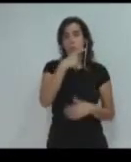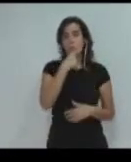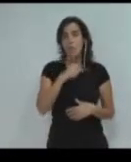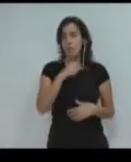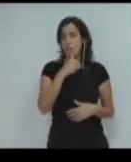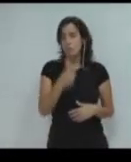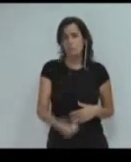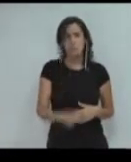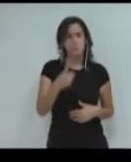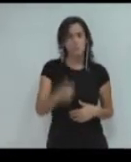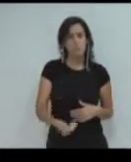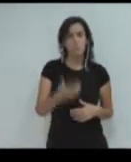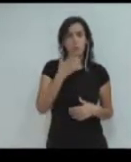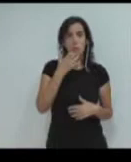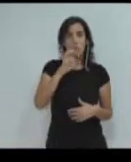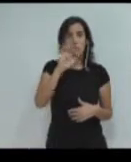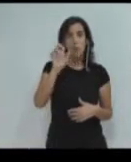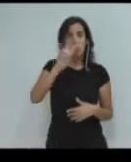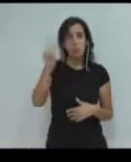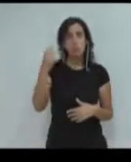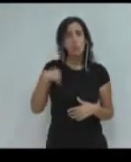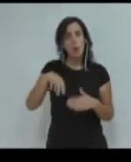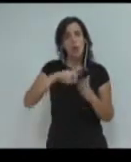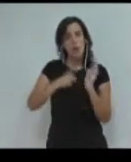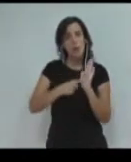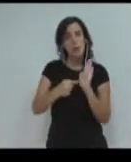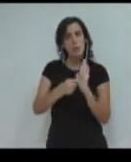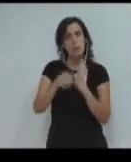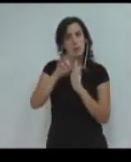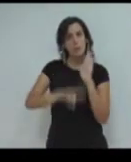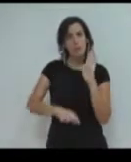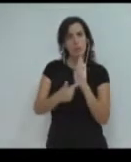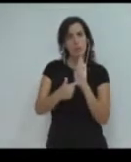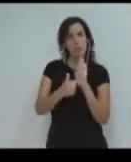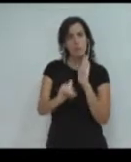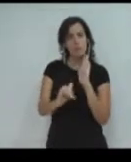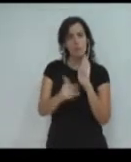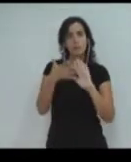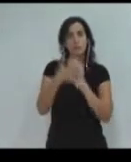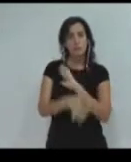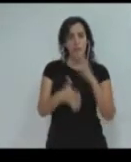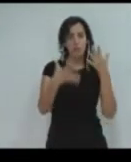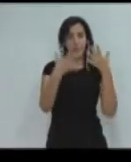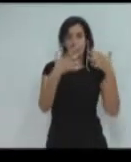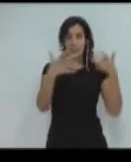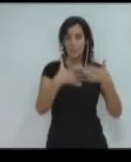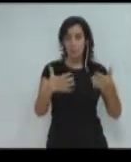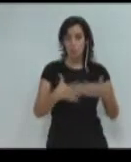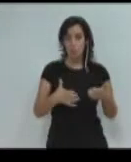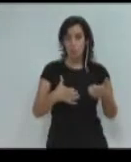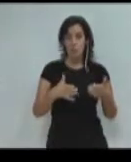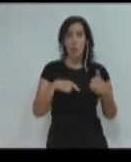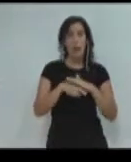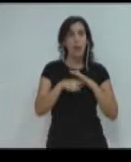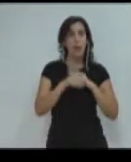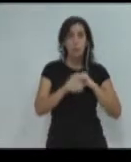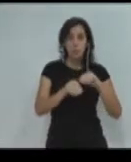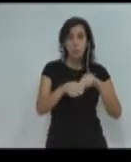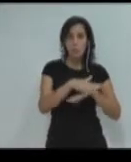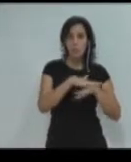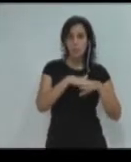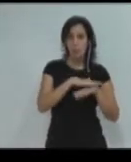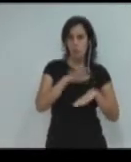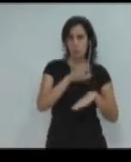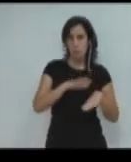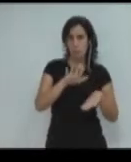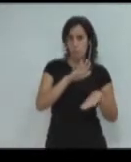tal que en Estados Unidos está regulado por ley el hecho de que todos los textos que salen de agencias del Estado, de